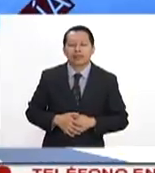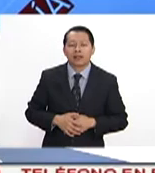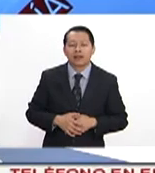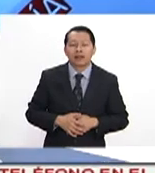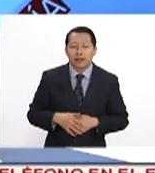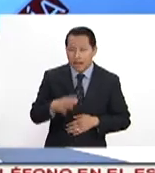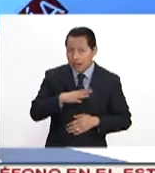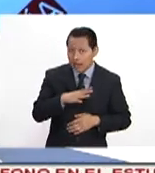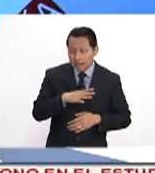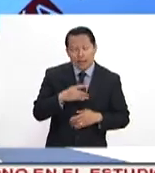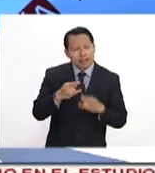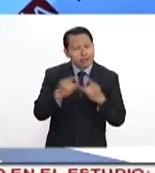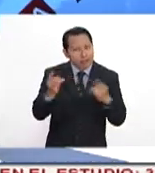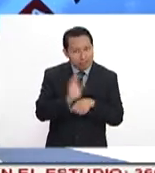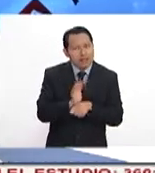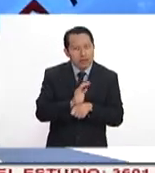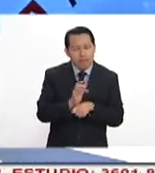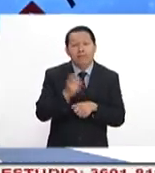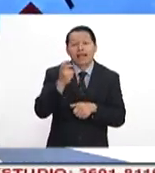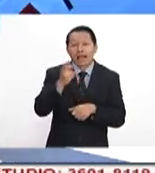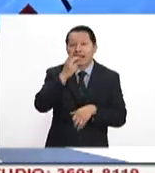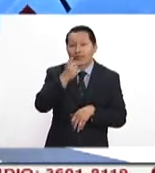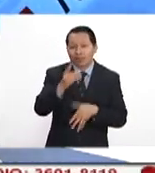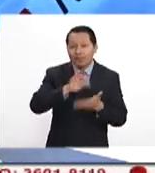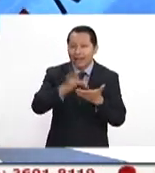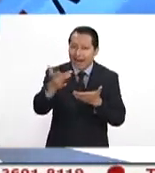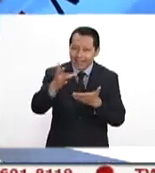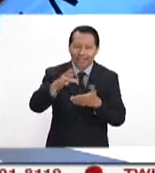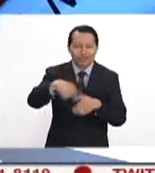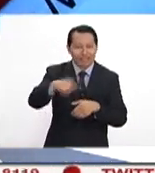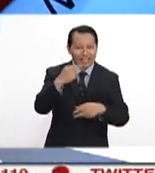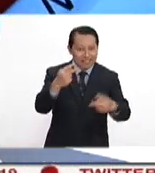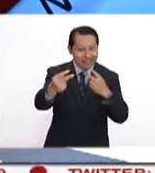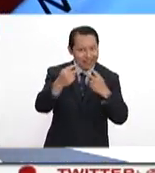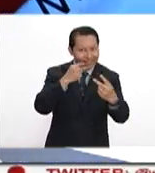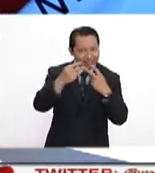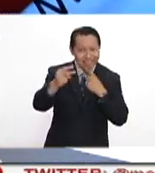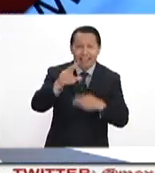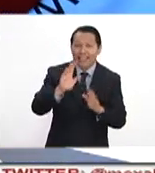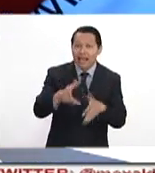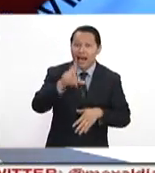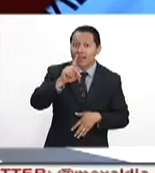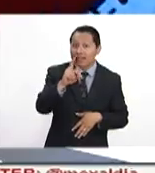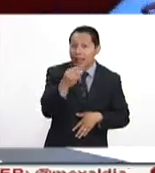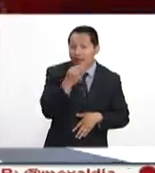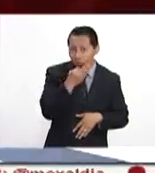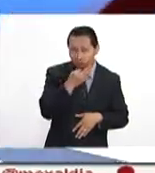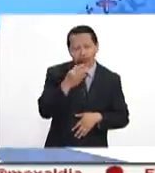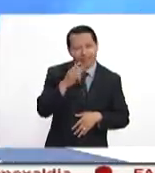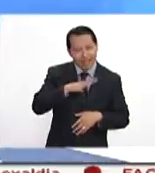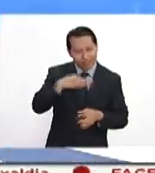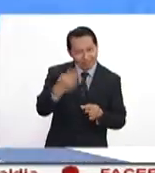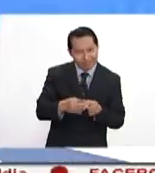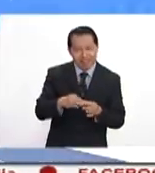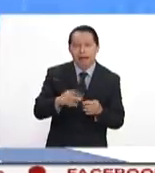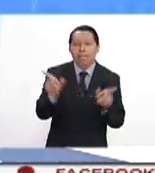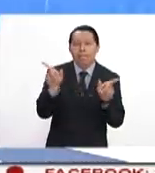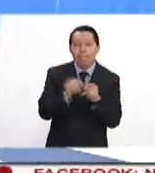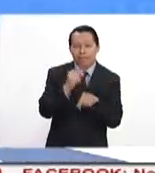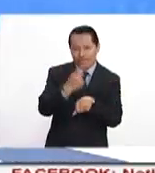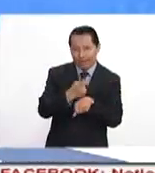Vaya historia de película, y con ella le damos las gracias a todos quienes nos acompañaron en esta primera media hora. Vamos a nuestro primer